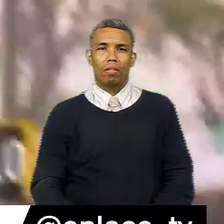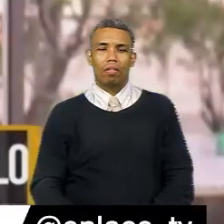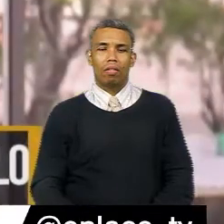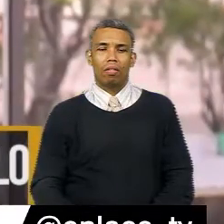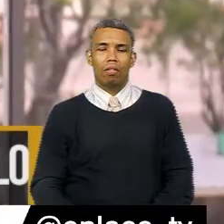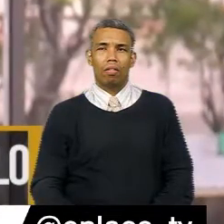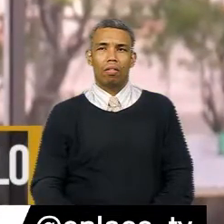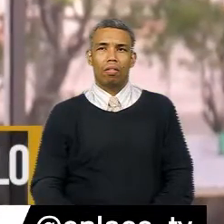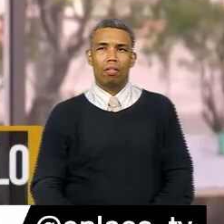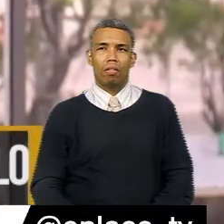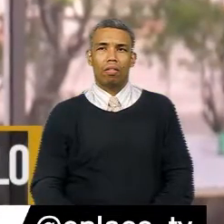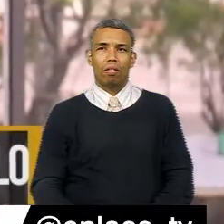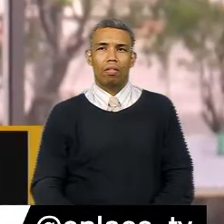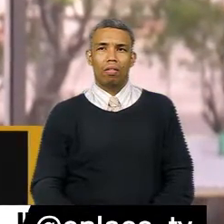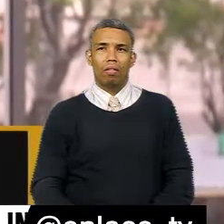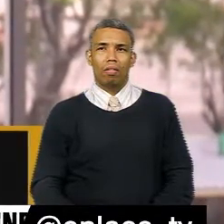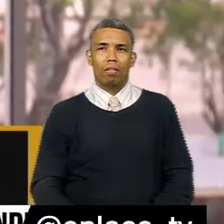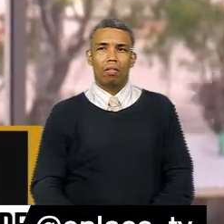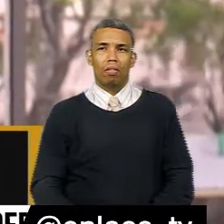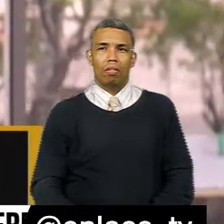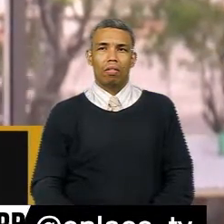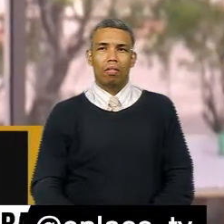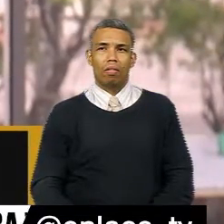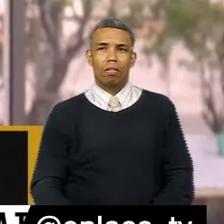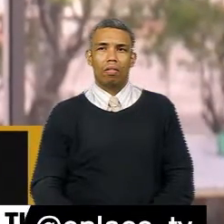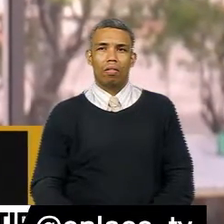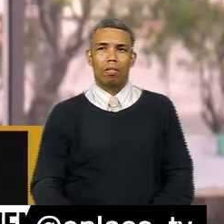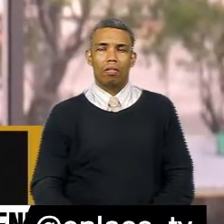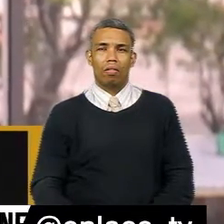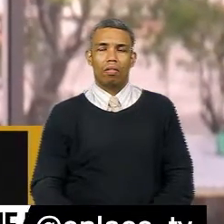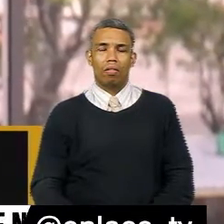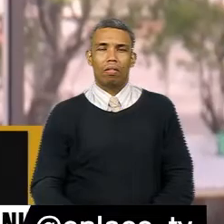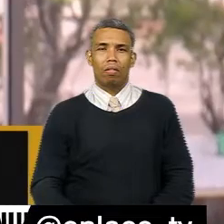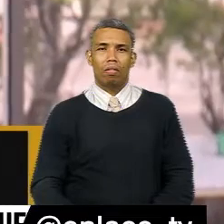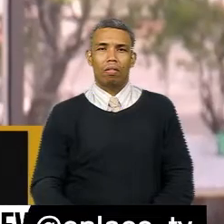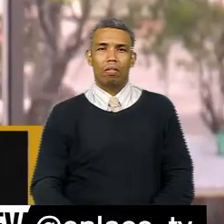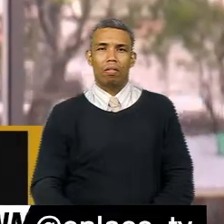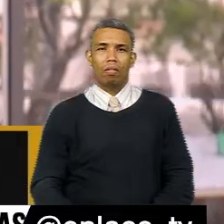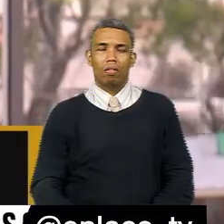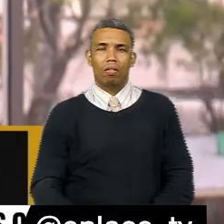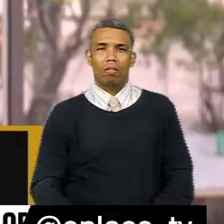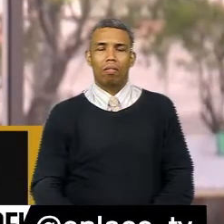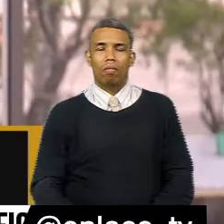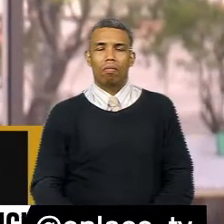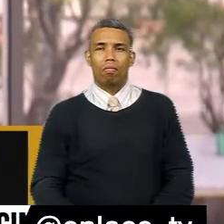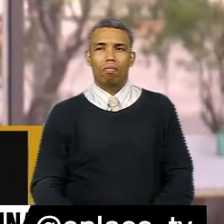De acuerdo a informaciones, pertenecía a una estructura criminal, la estructura Clan del Golfo.